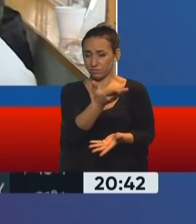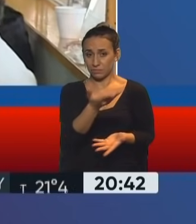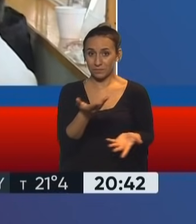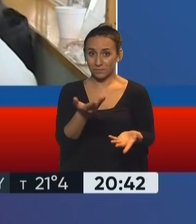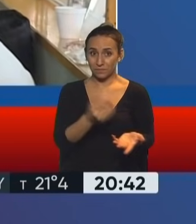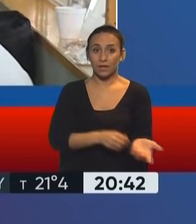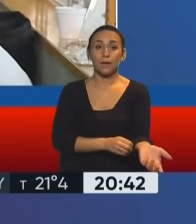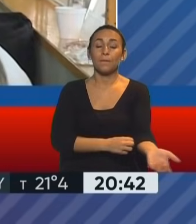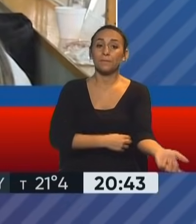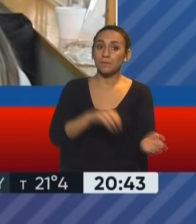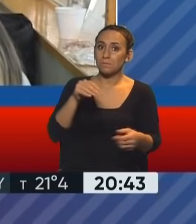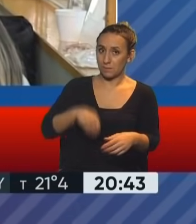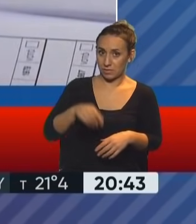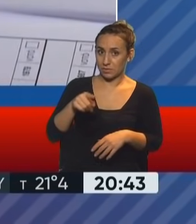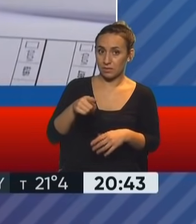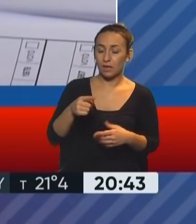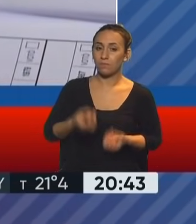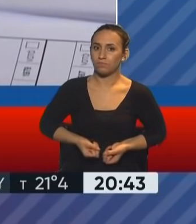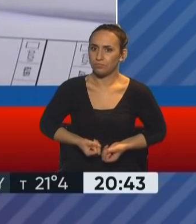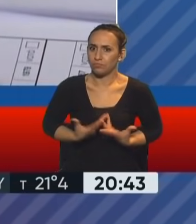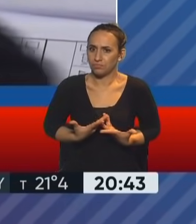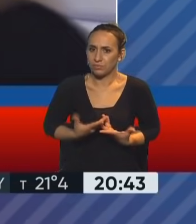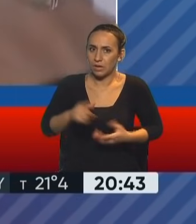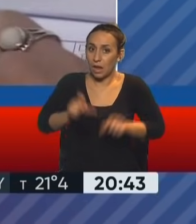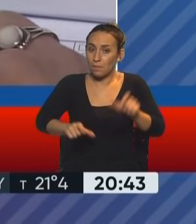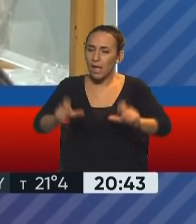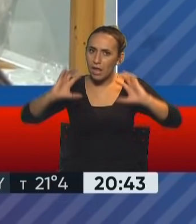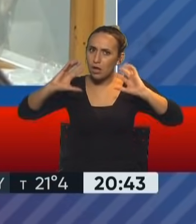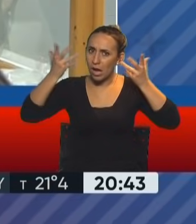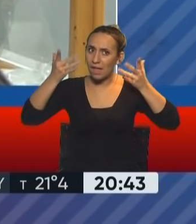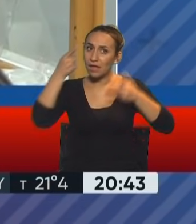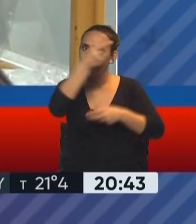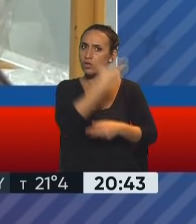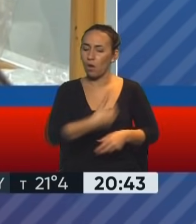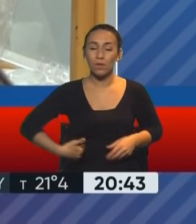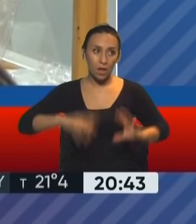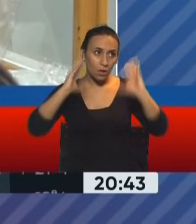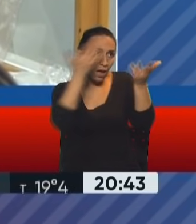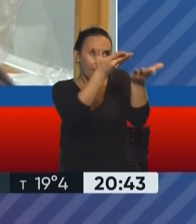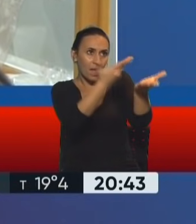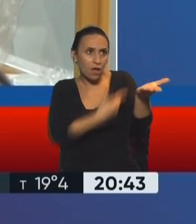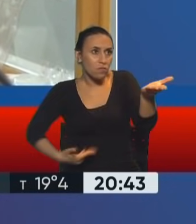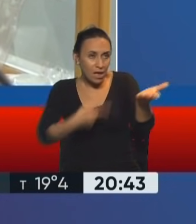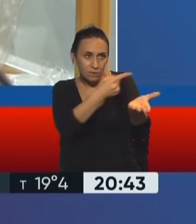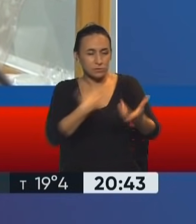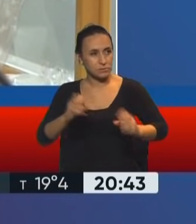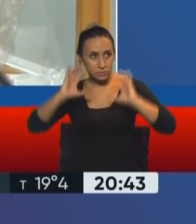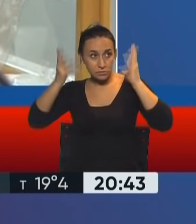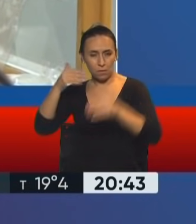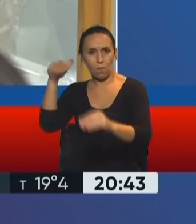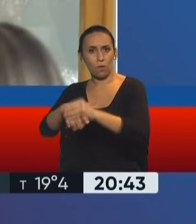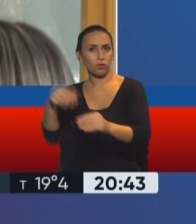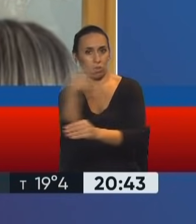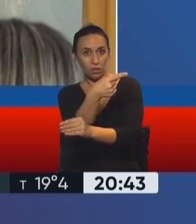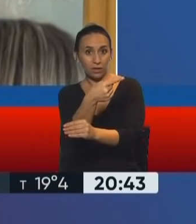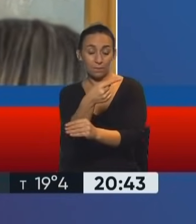Tuvo una fuerza impulsora mayor la gente que estaba enojada con el gobierno para ir a votar que la gente que podía